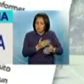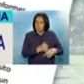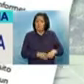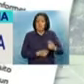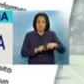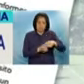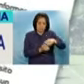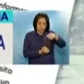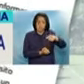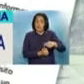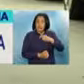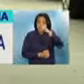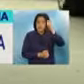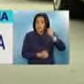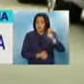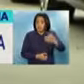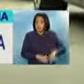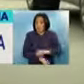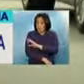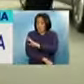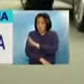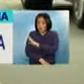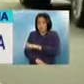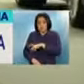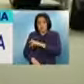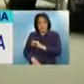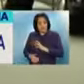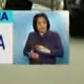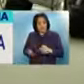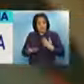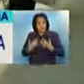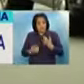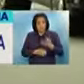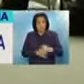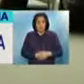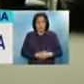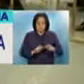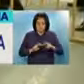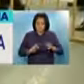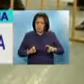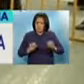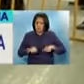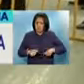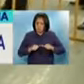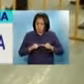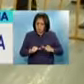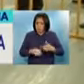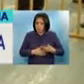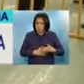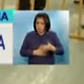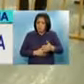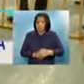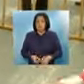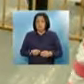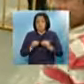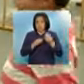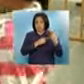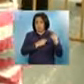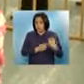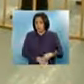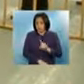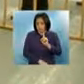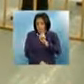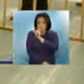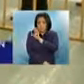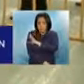Acuña. Pablo Sánchez, fiscal de la Nación, se pronunció al respecto. La investigación sigue su curso, está en manos de un fiscal y